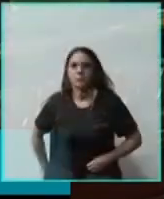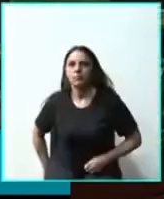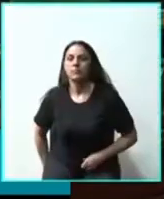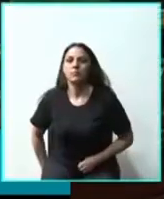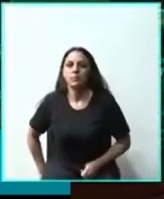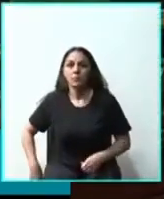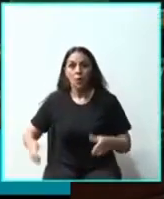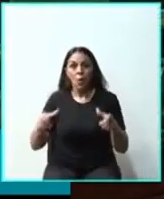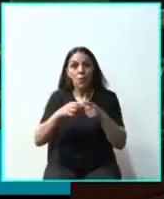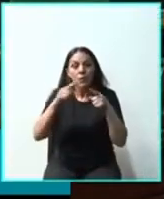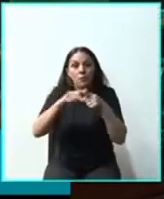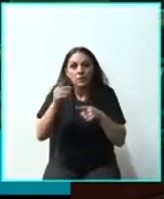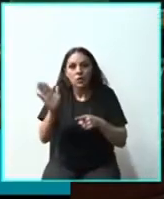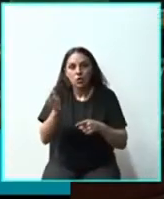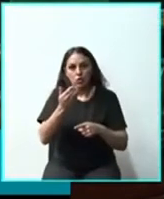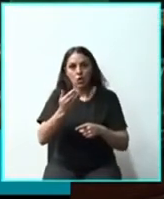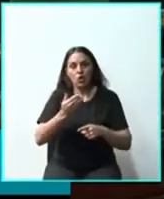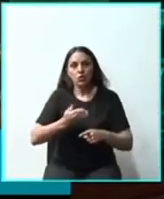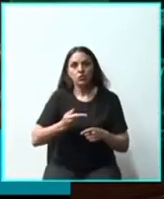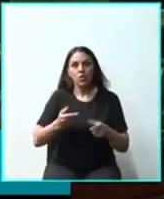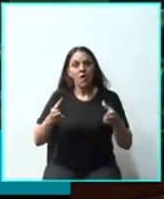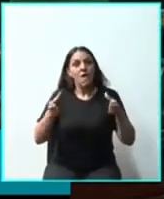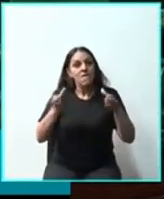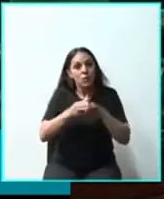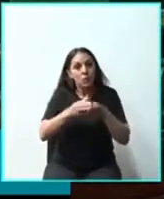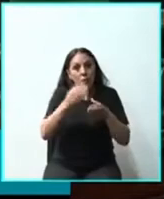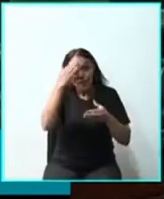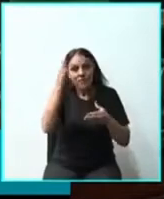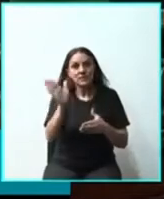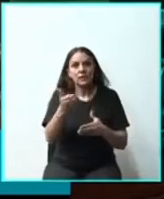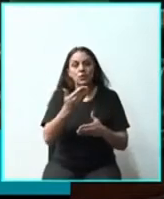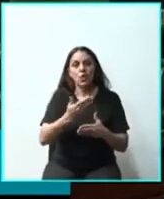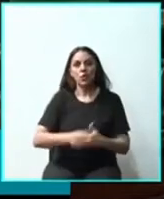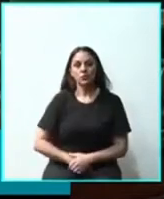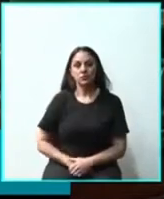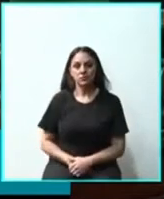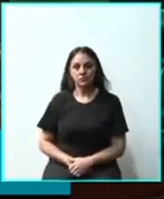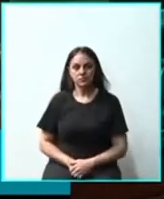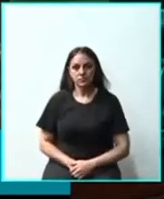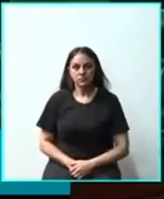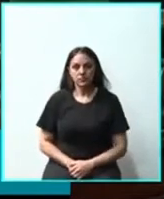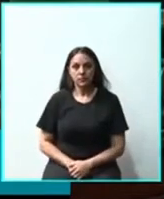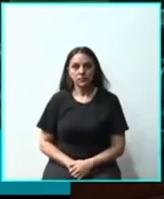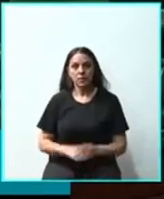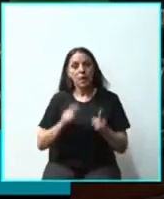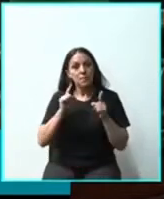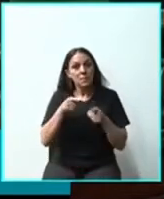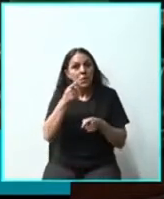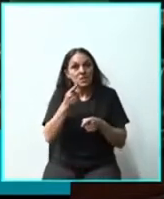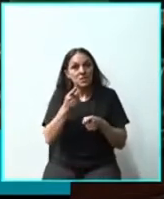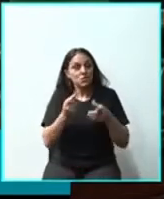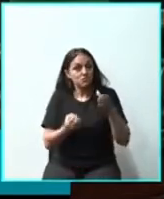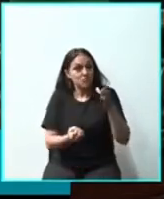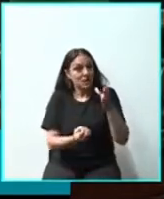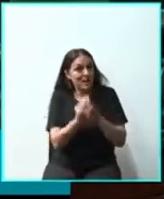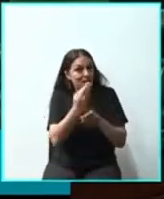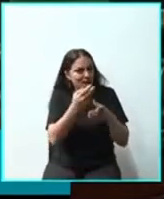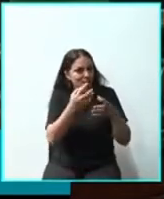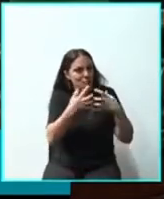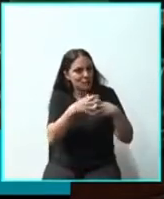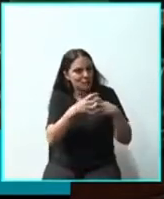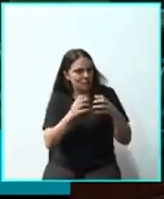los bloques, del Frente de Todos, aún siendo autor del proyecto y no